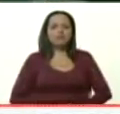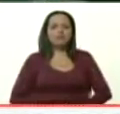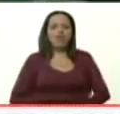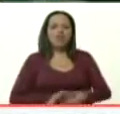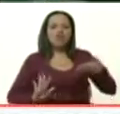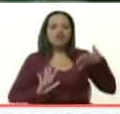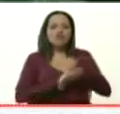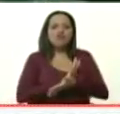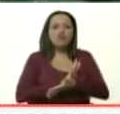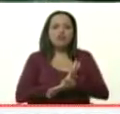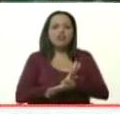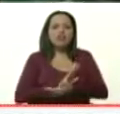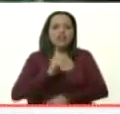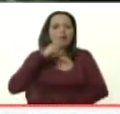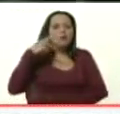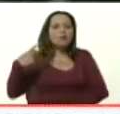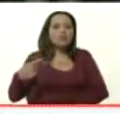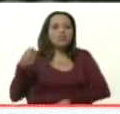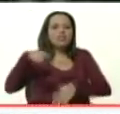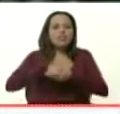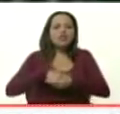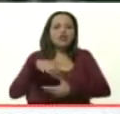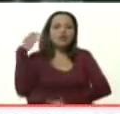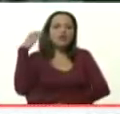la clase política colombiana, todo.